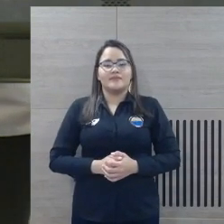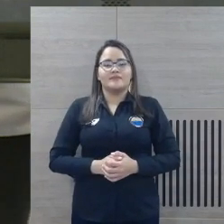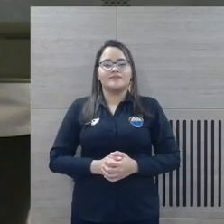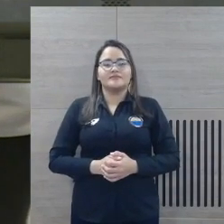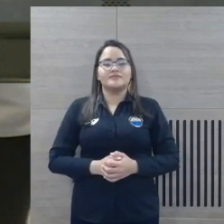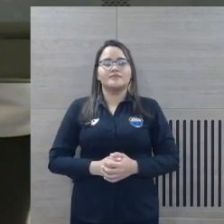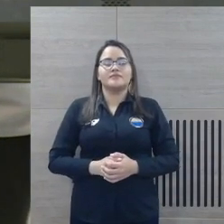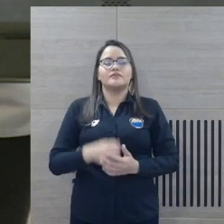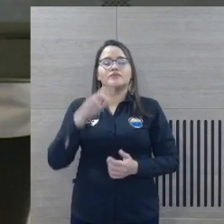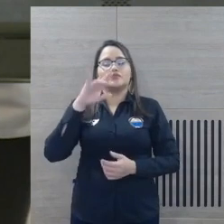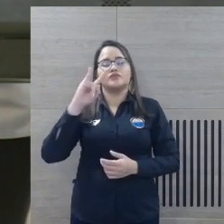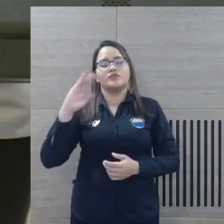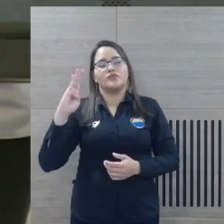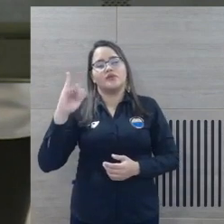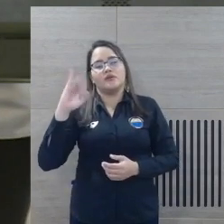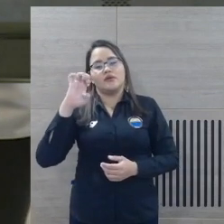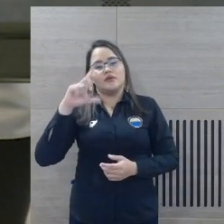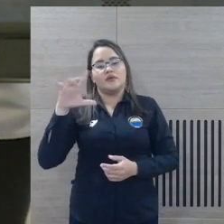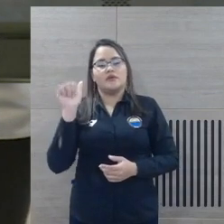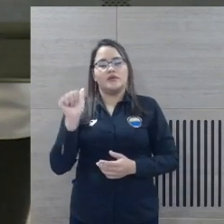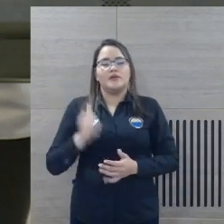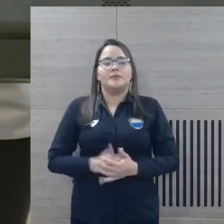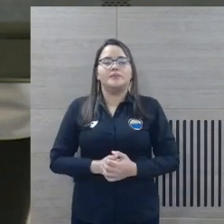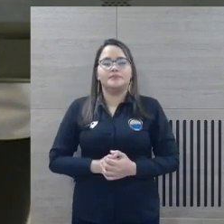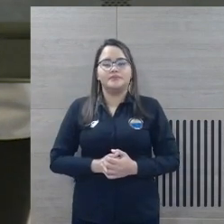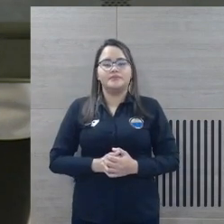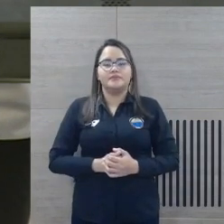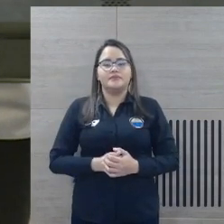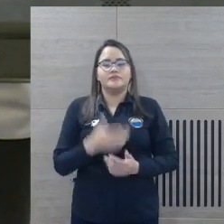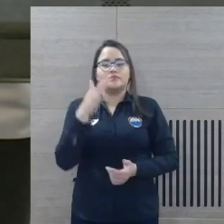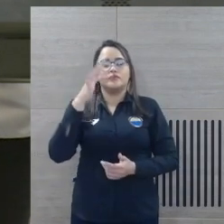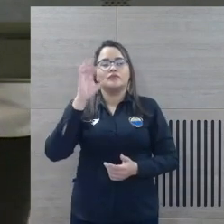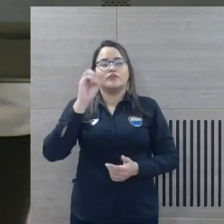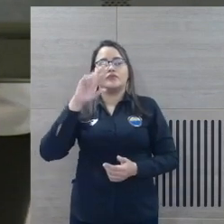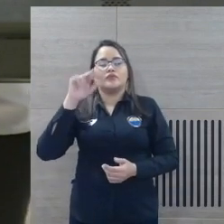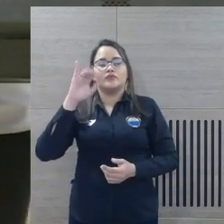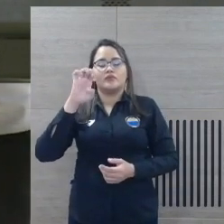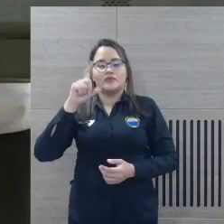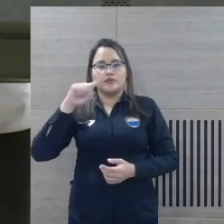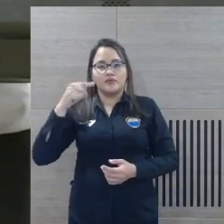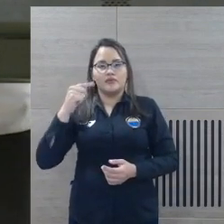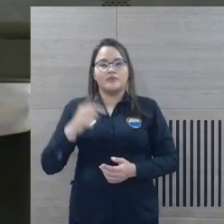Divanis Andrea Torres Rodríguez. Jessica Patricia Villera Zapata.